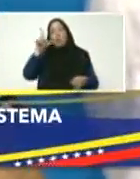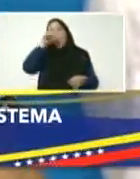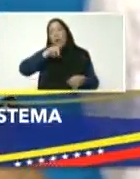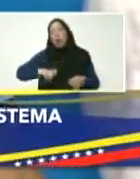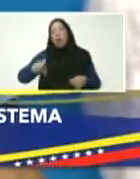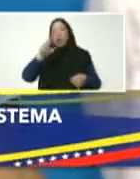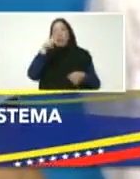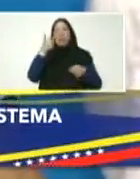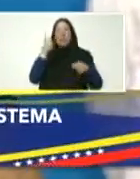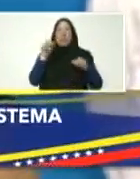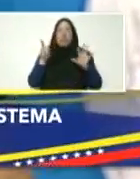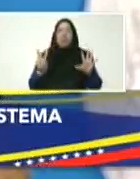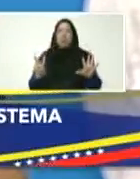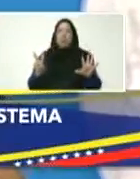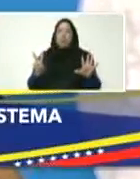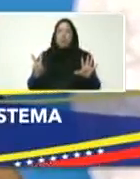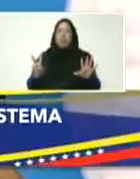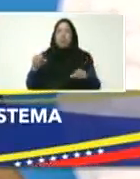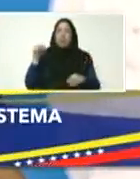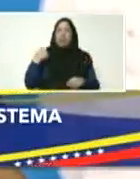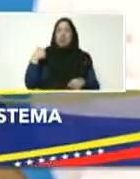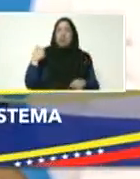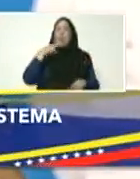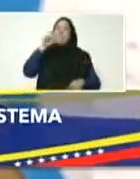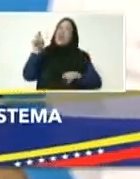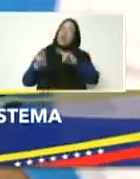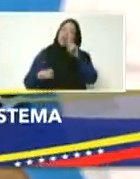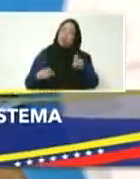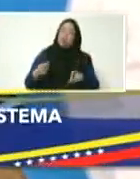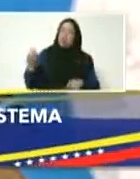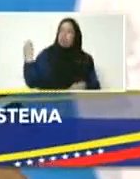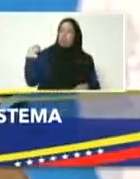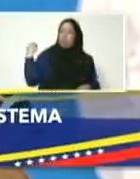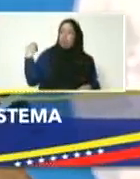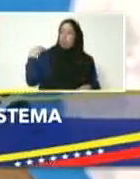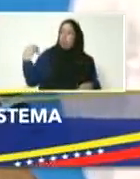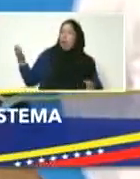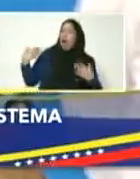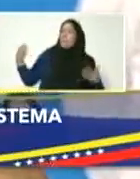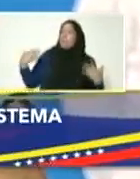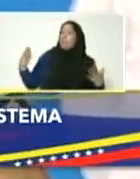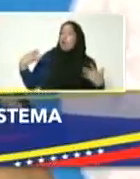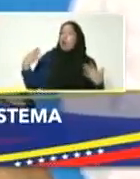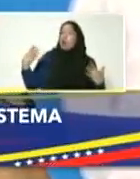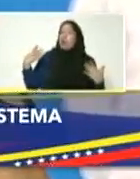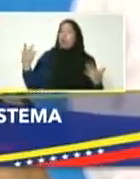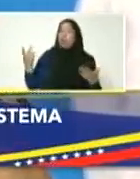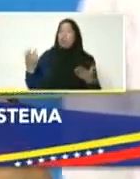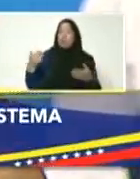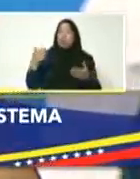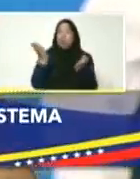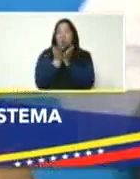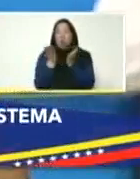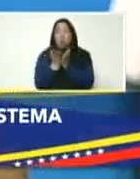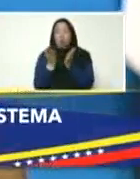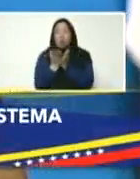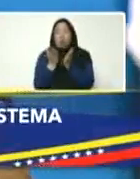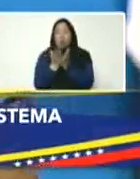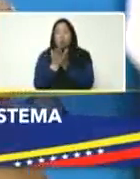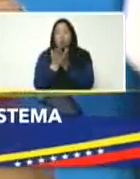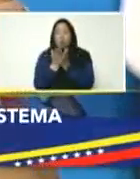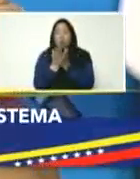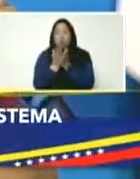hasta de 17, me tocaran la puerta para decirme, bueno, apúrese señora porque vámonos para la escuela.